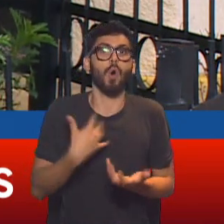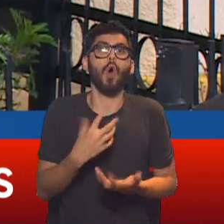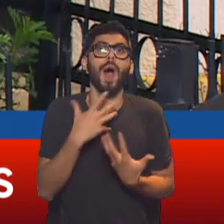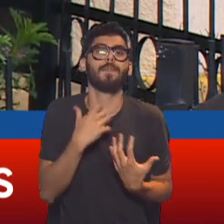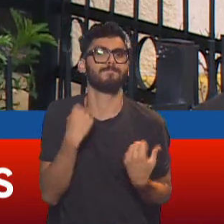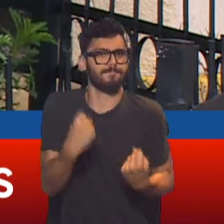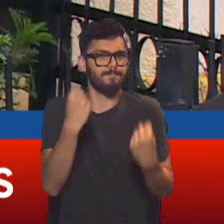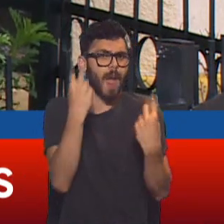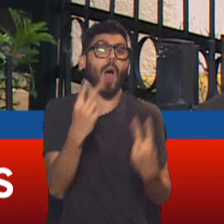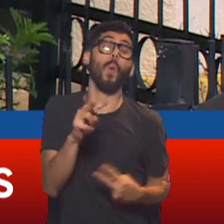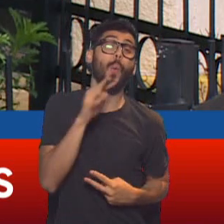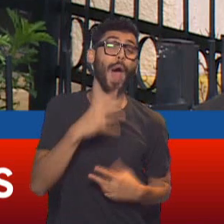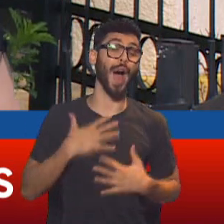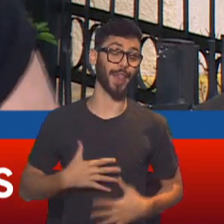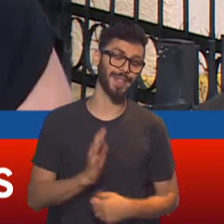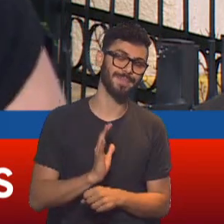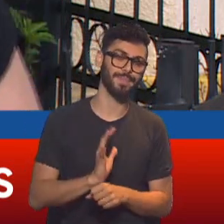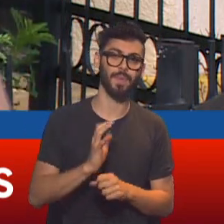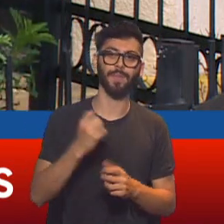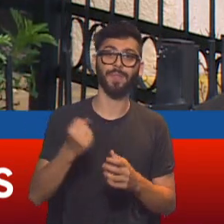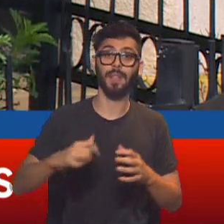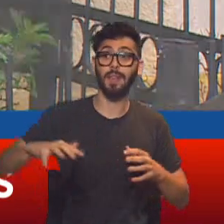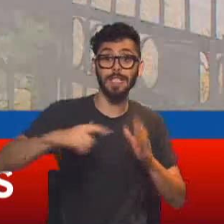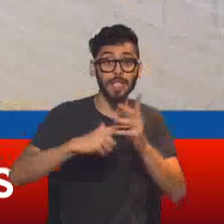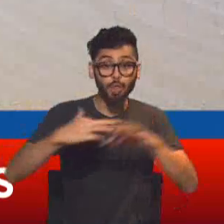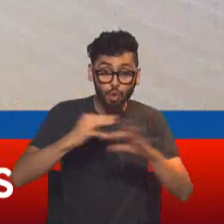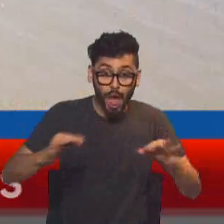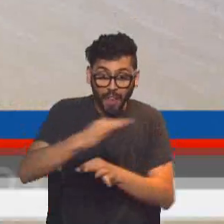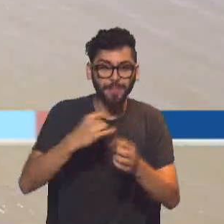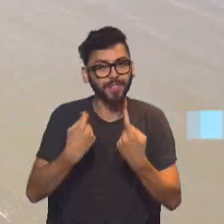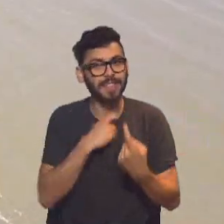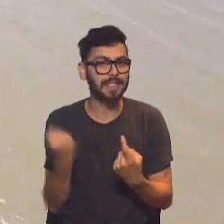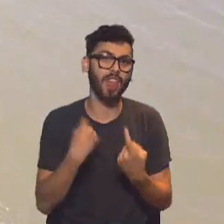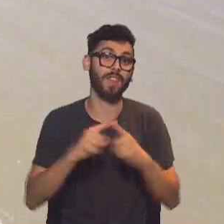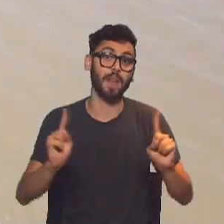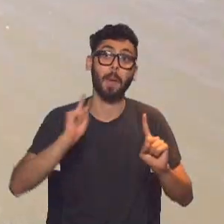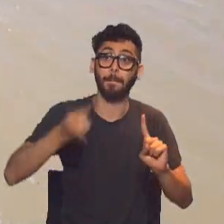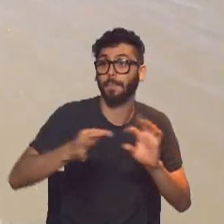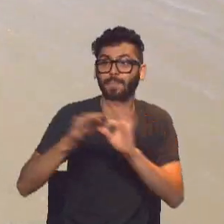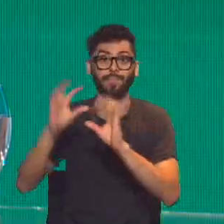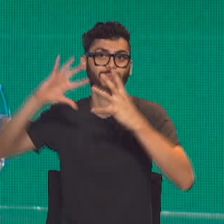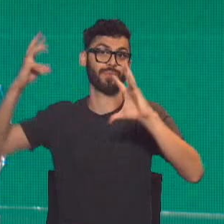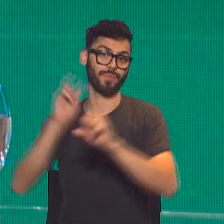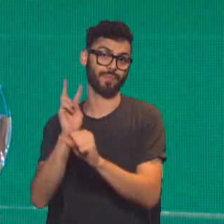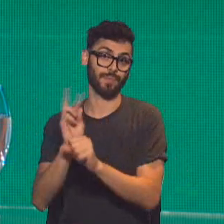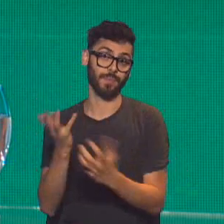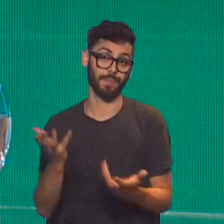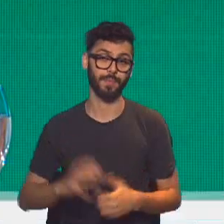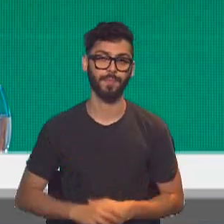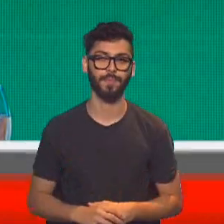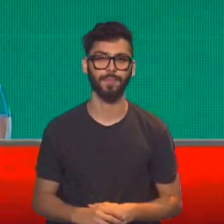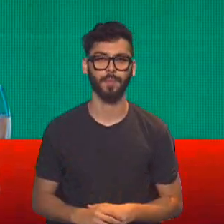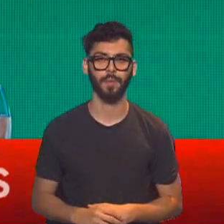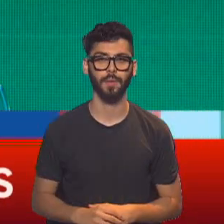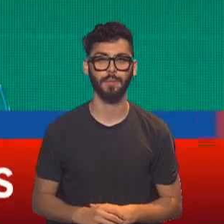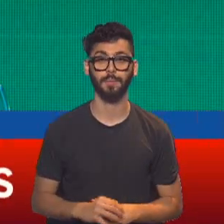para plantear un modelo urbano completamente diferente y además en sintonía con la crisis climática. para cualquiera